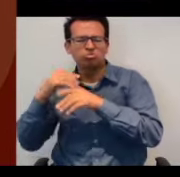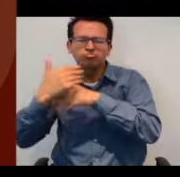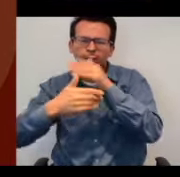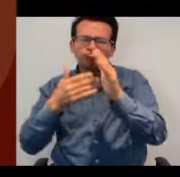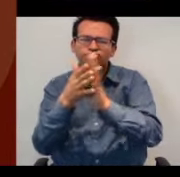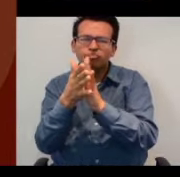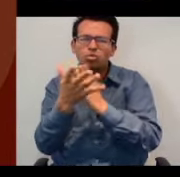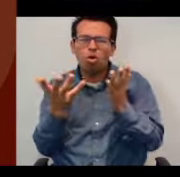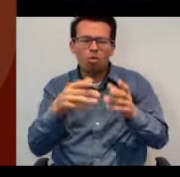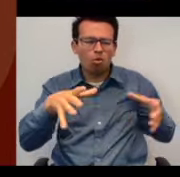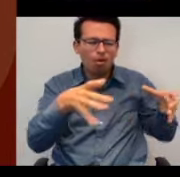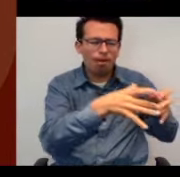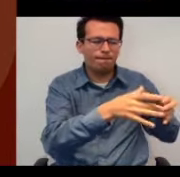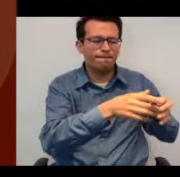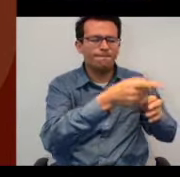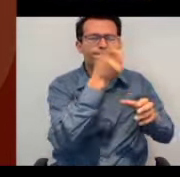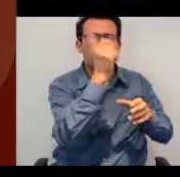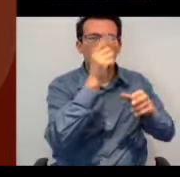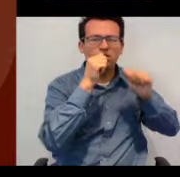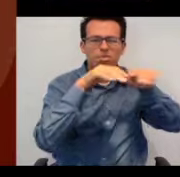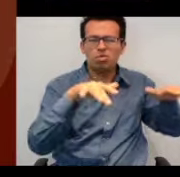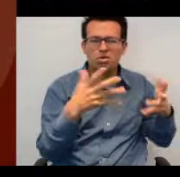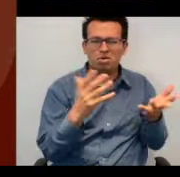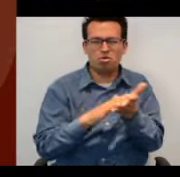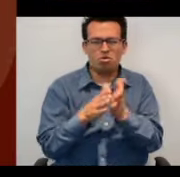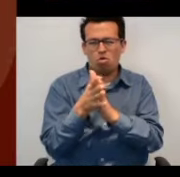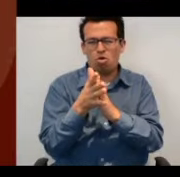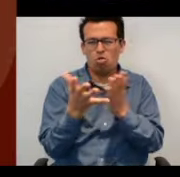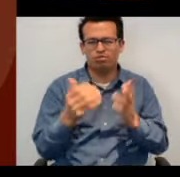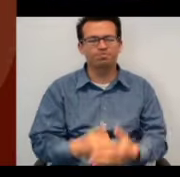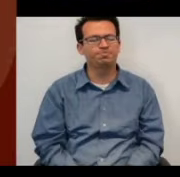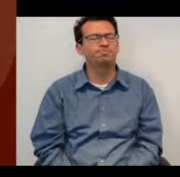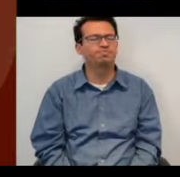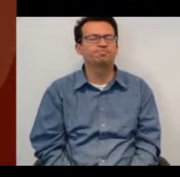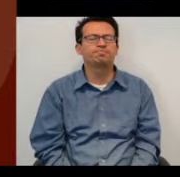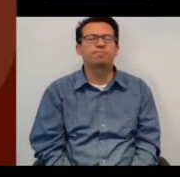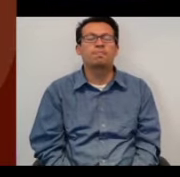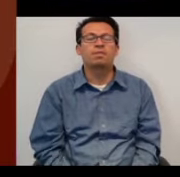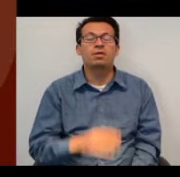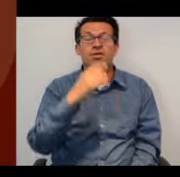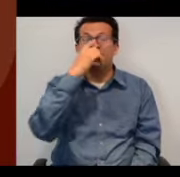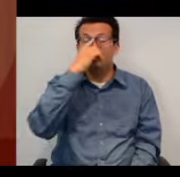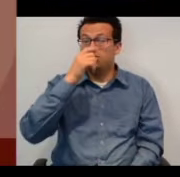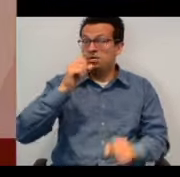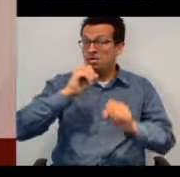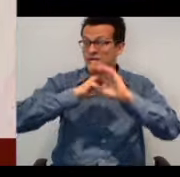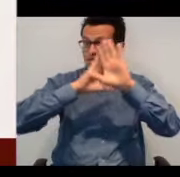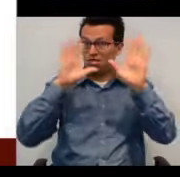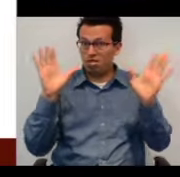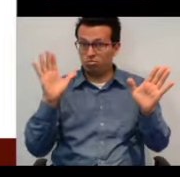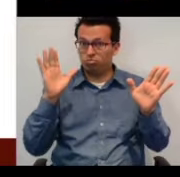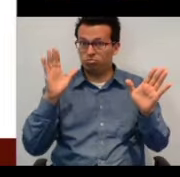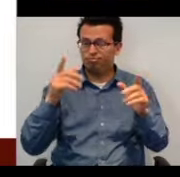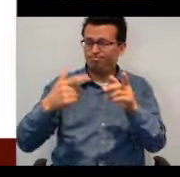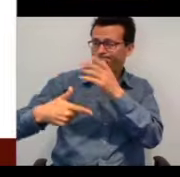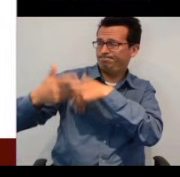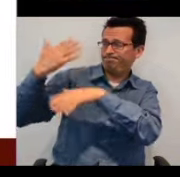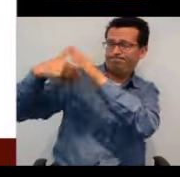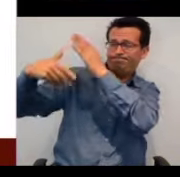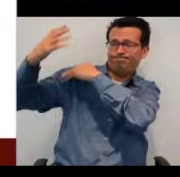pública. Lo primero que tenemos que tener claro es que desde sus inicios,